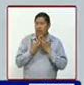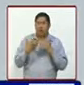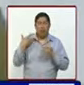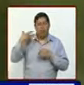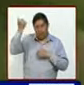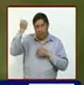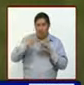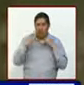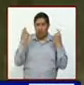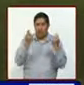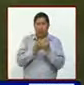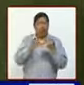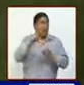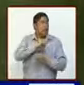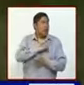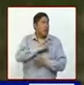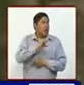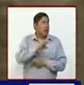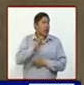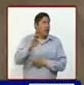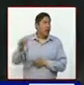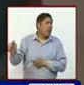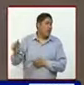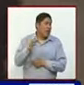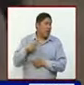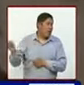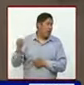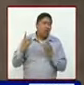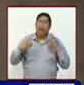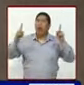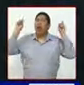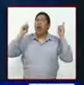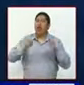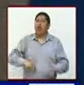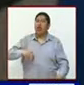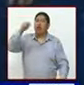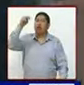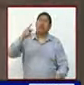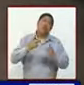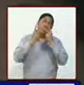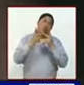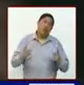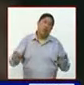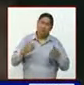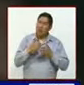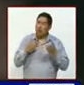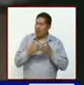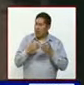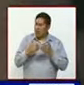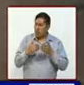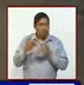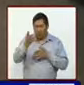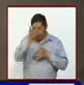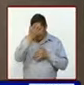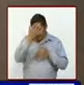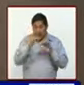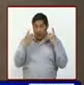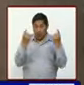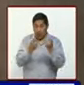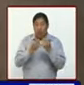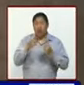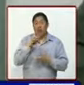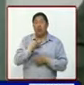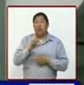Comando Departamental de Policía de Cochabamba, se ha logrado en el norte de Potosí, próximo ya a la ciudad, al departamento